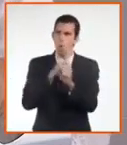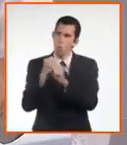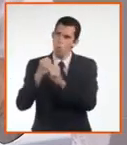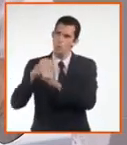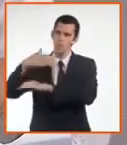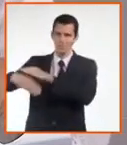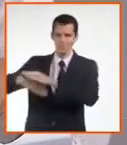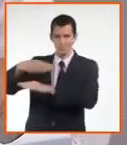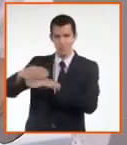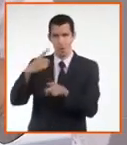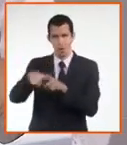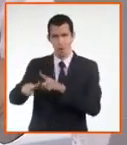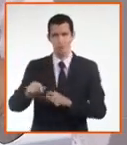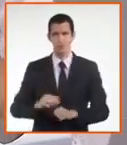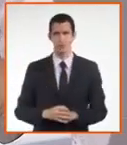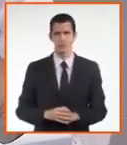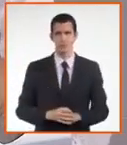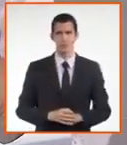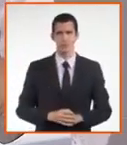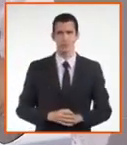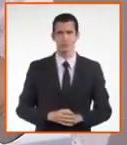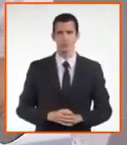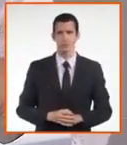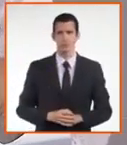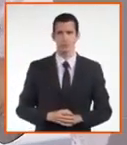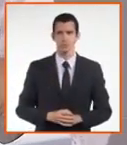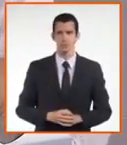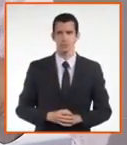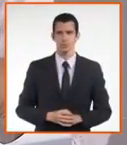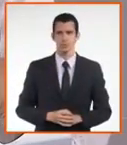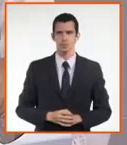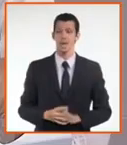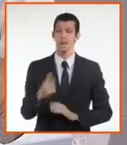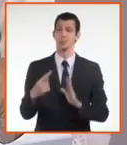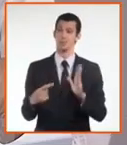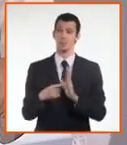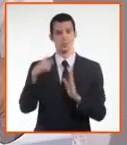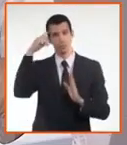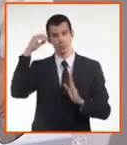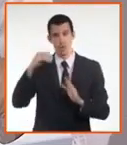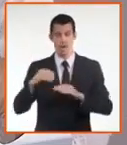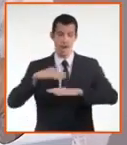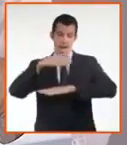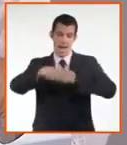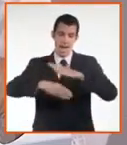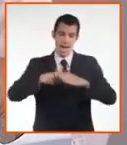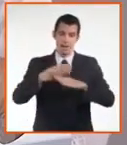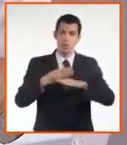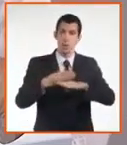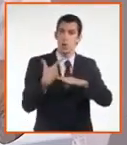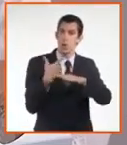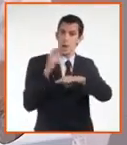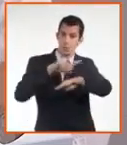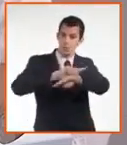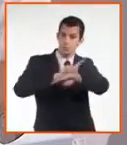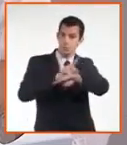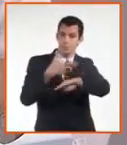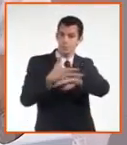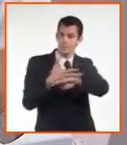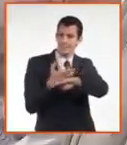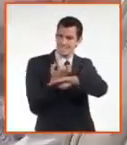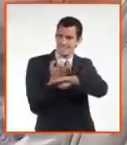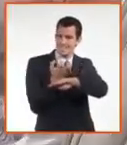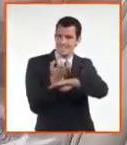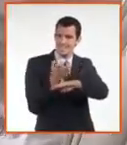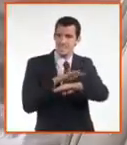oriente sólo hay un parámetro que no se ha podido acotar que en el tiempo de fraguado de yeso pero una vez que eso se logre están sustituidos completamente está